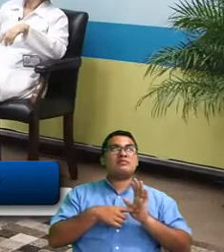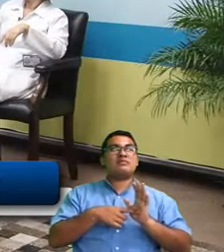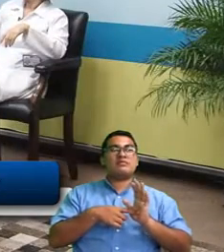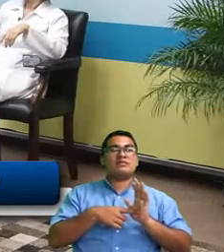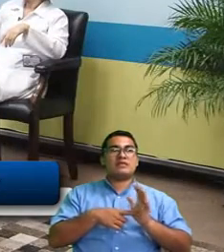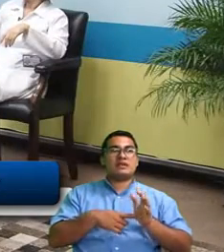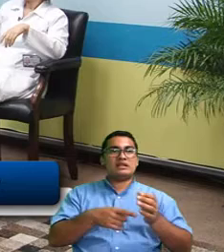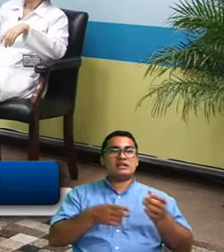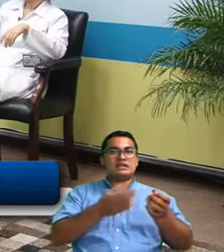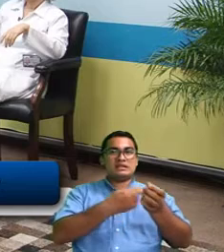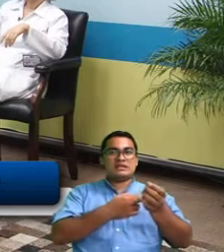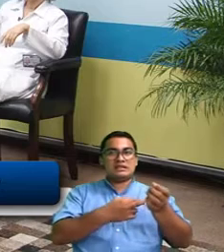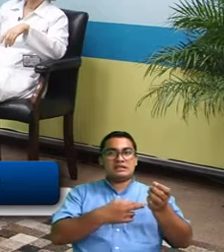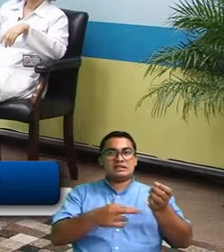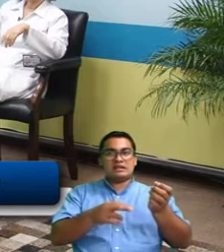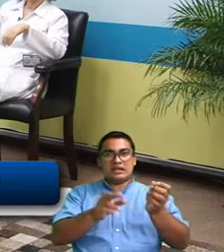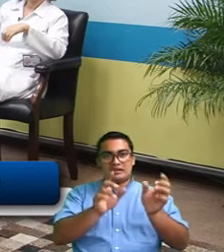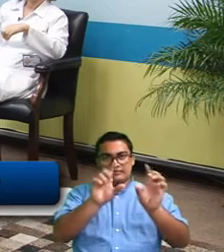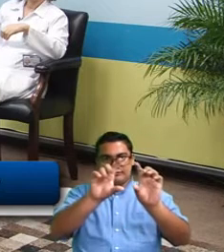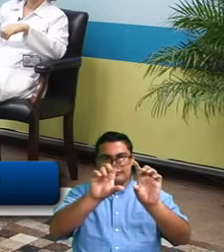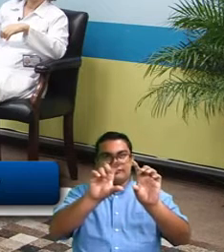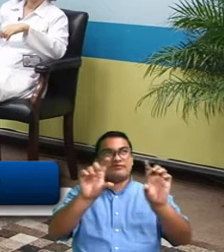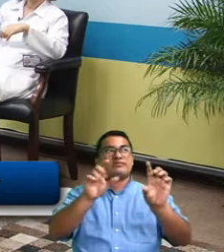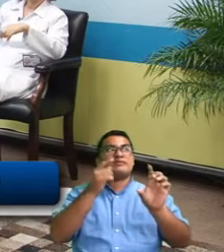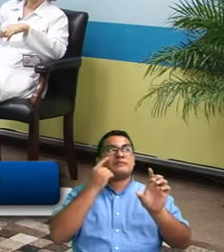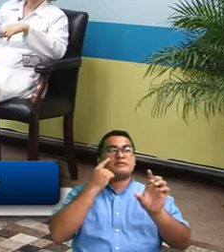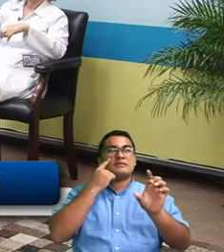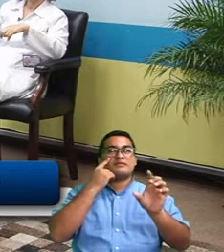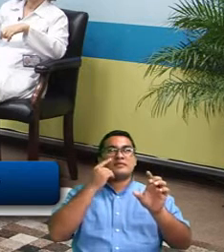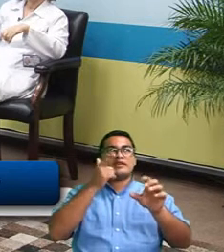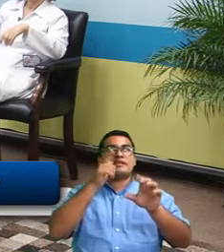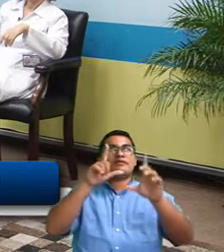con sangre, que creo que tal vez le pedimos al máster que la vuelvan a repetir.